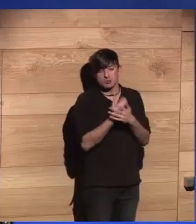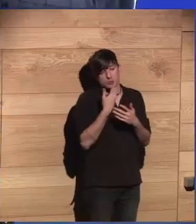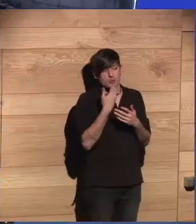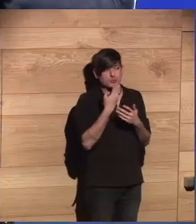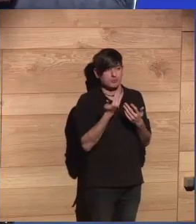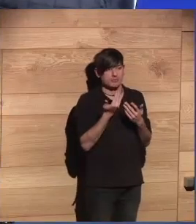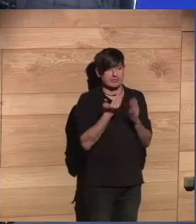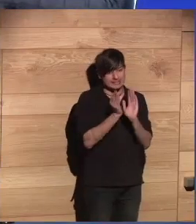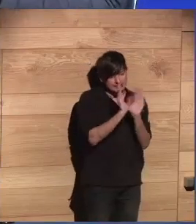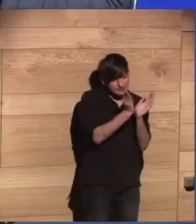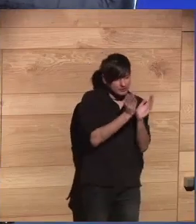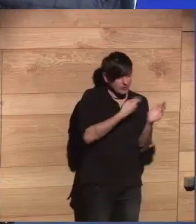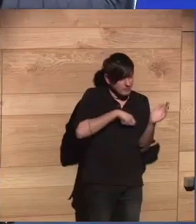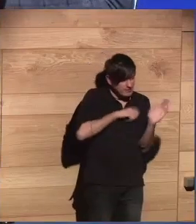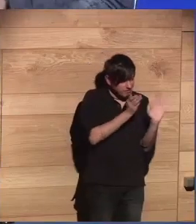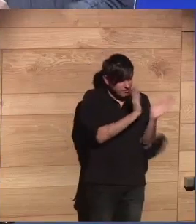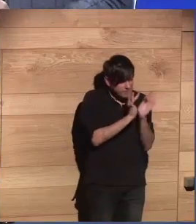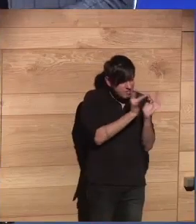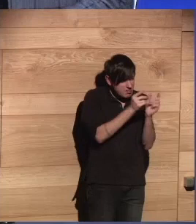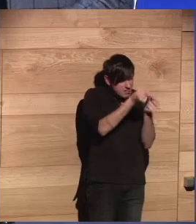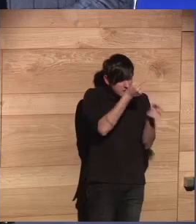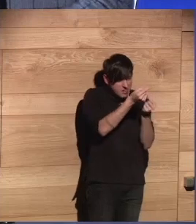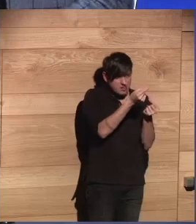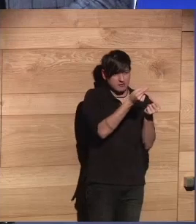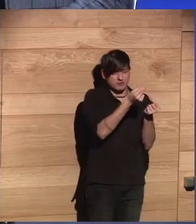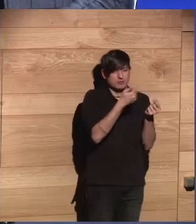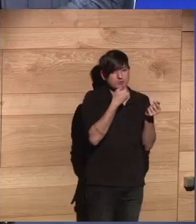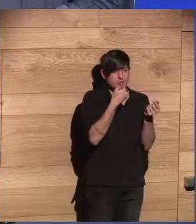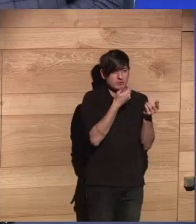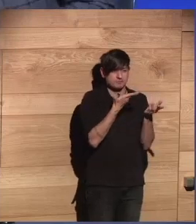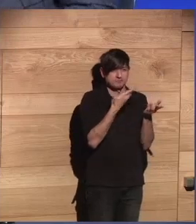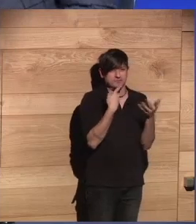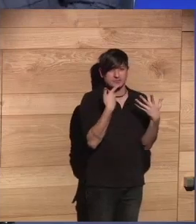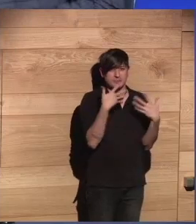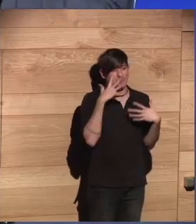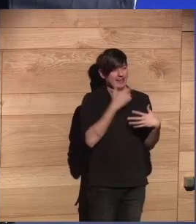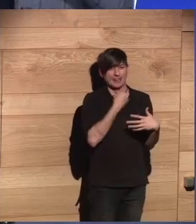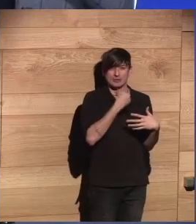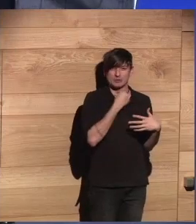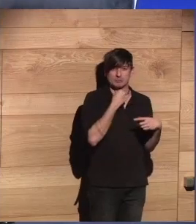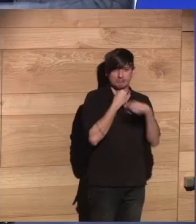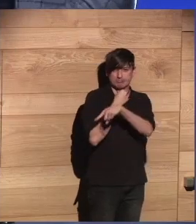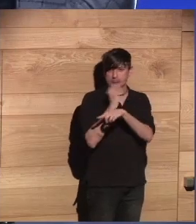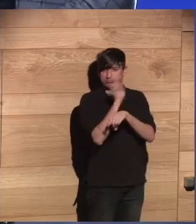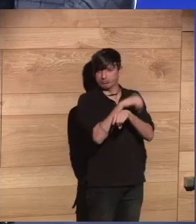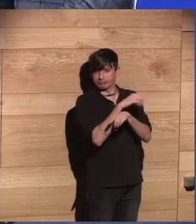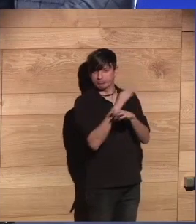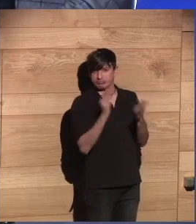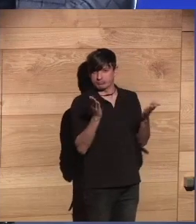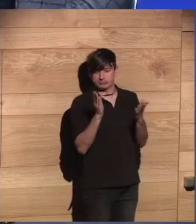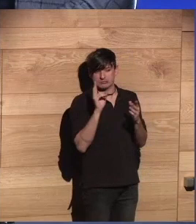especie de tratamiento de lo español que se había vuelto muy caricaturesco a veces, ¿no? Y se